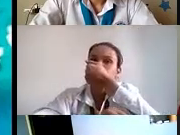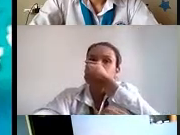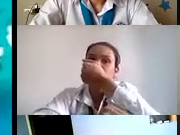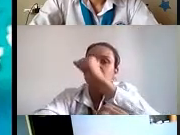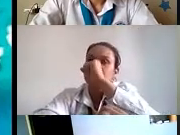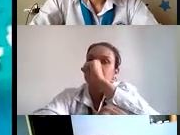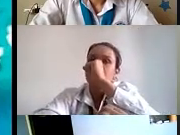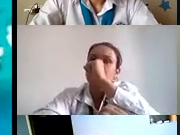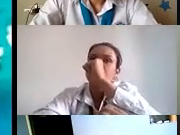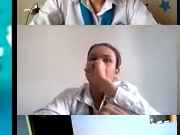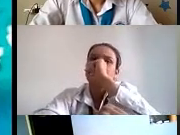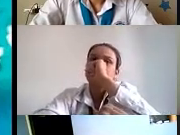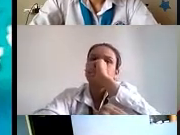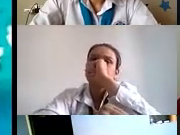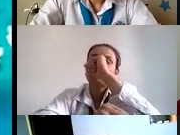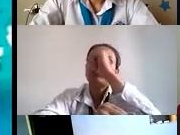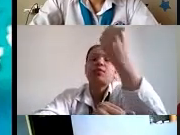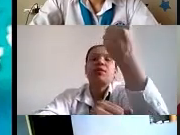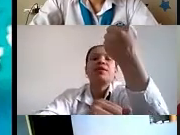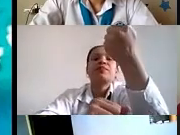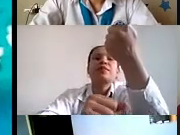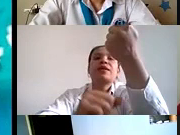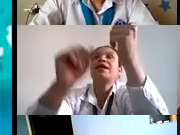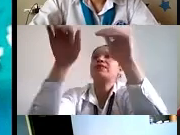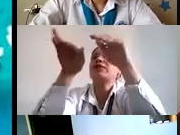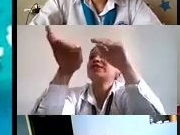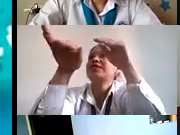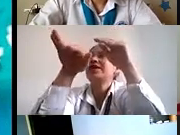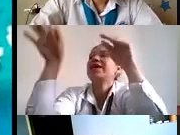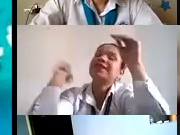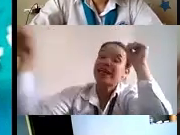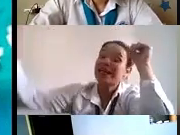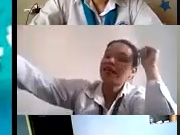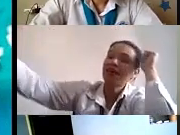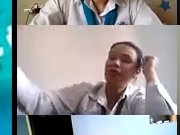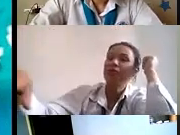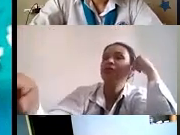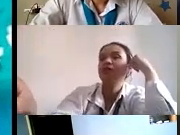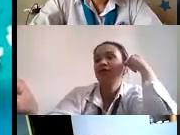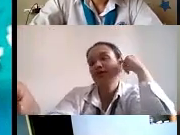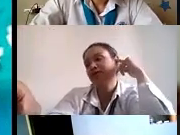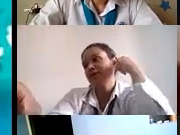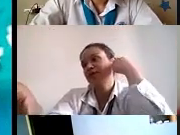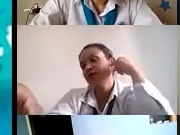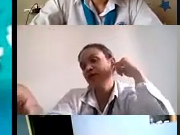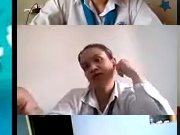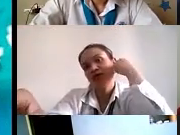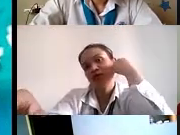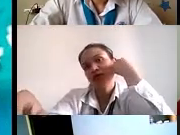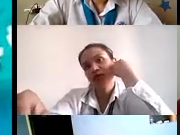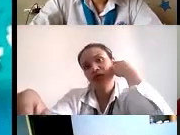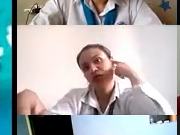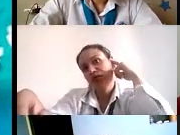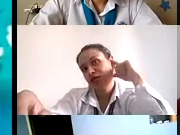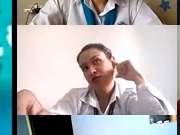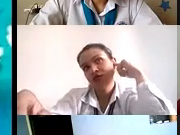que existía una ley en donde a ellas las amparaba y les permitía y les decía